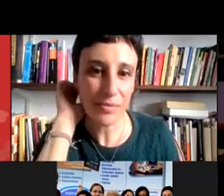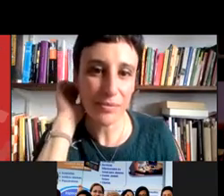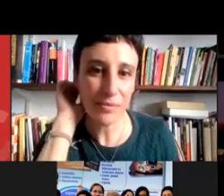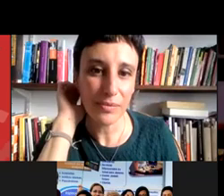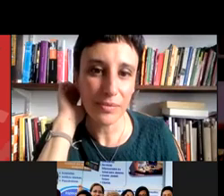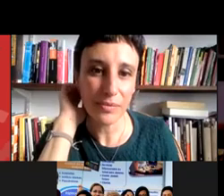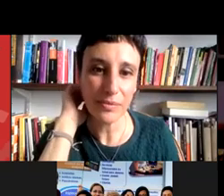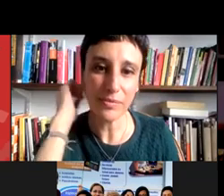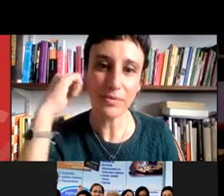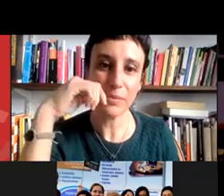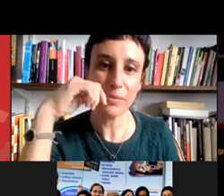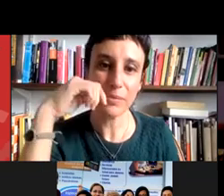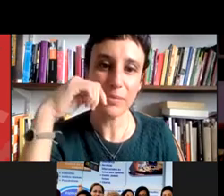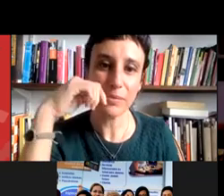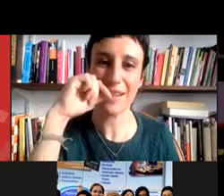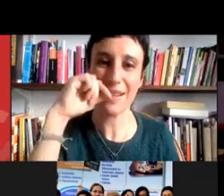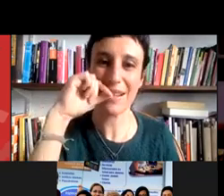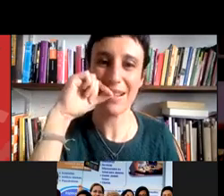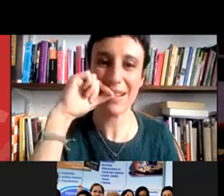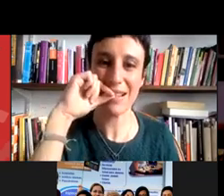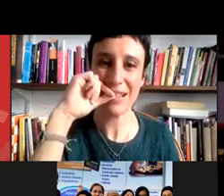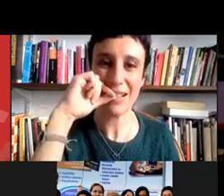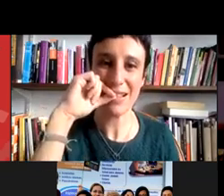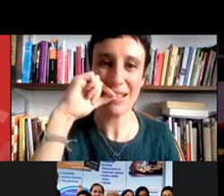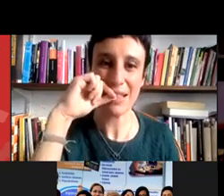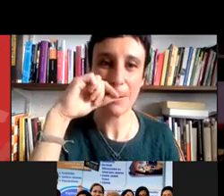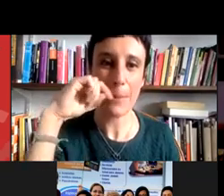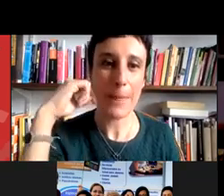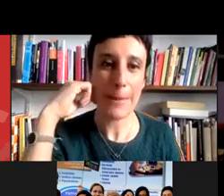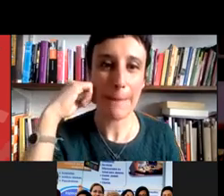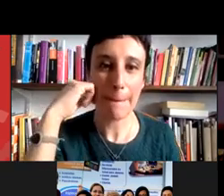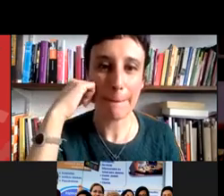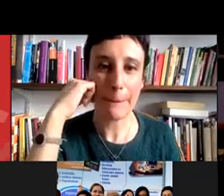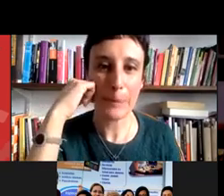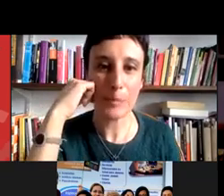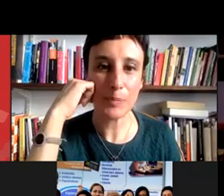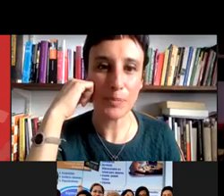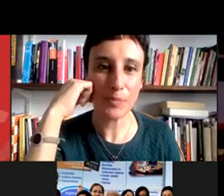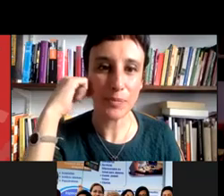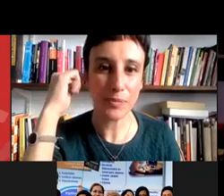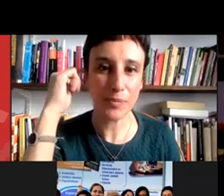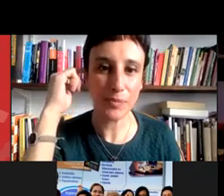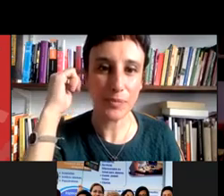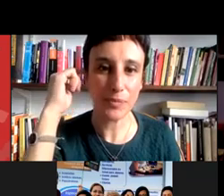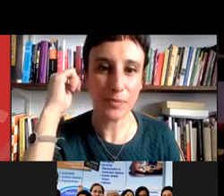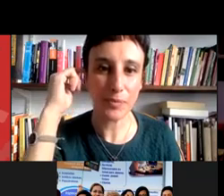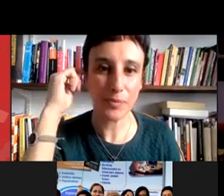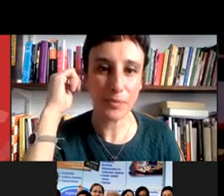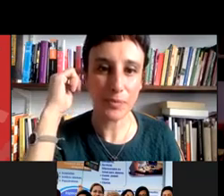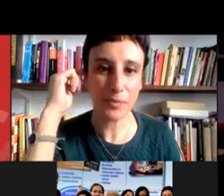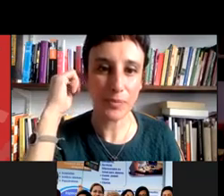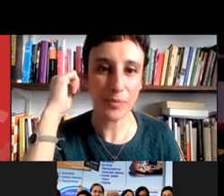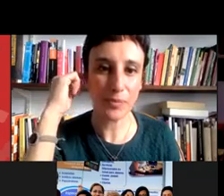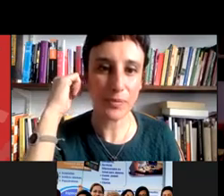unas presentaciones fabulosas. Han resaltado un tema que realmente es importante